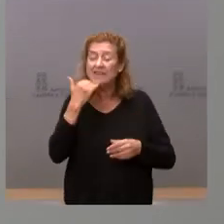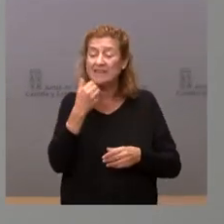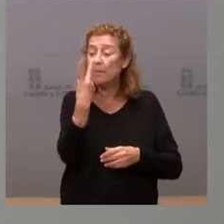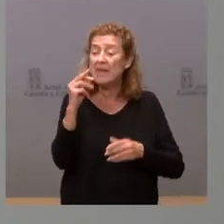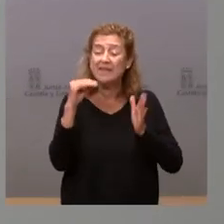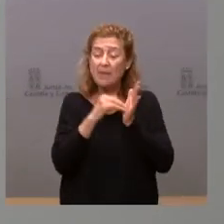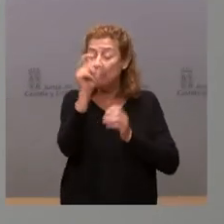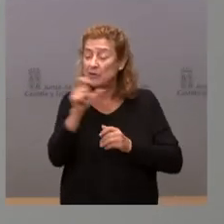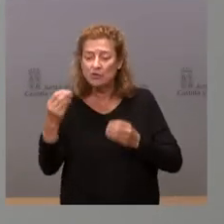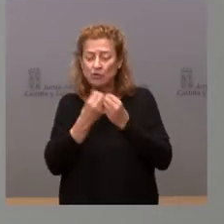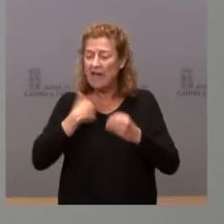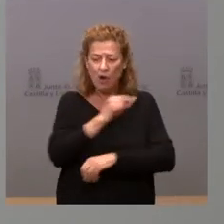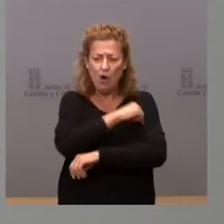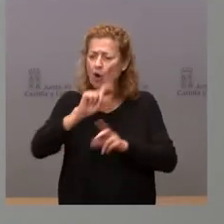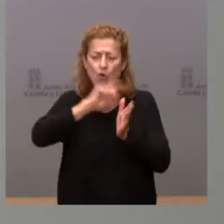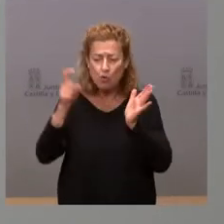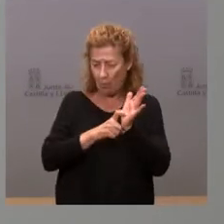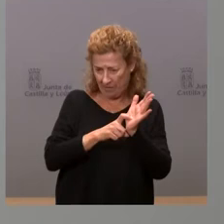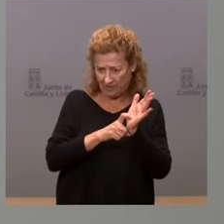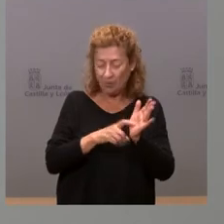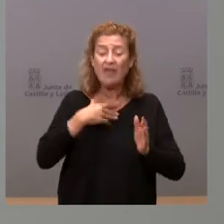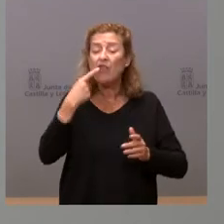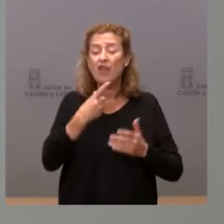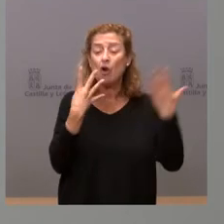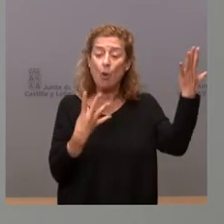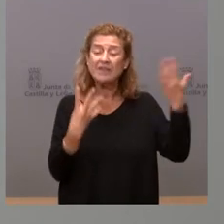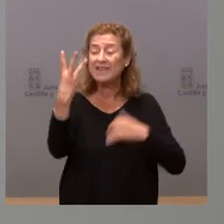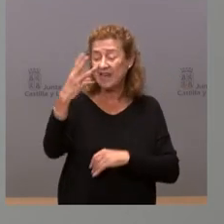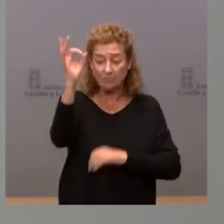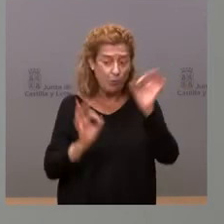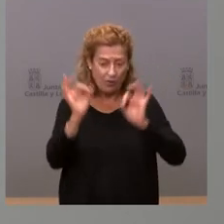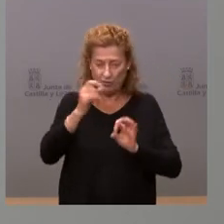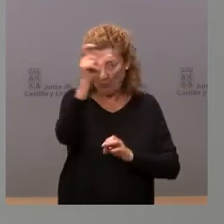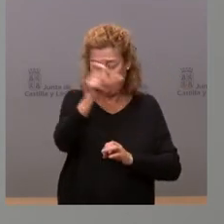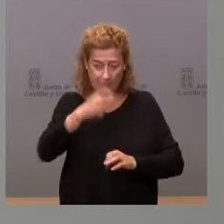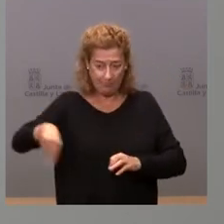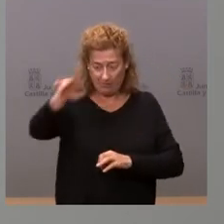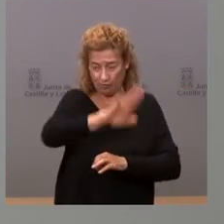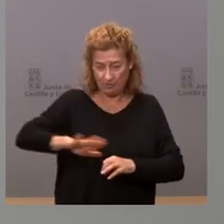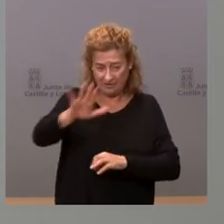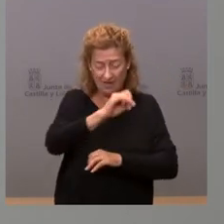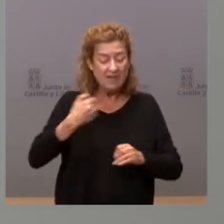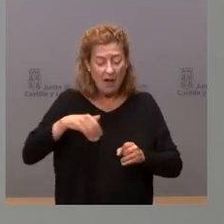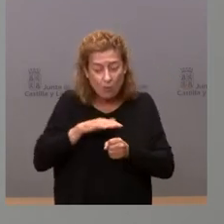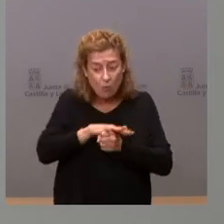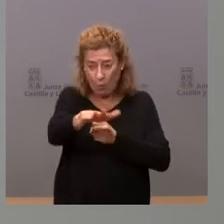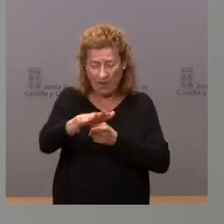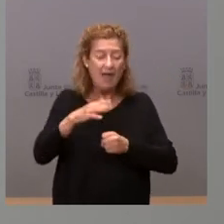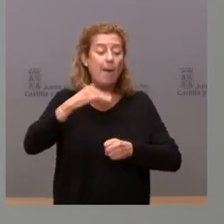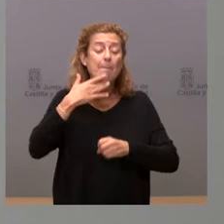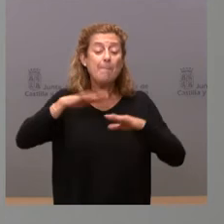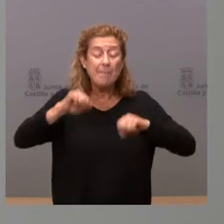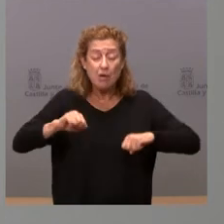con la pauta completa lo que supone un 93% de la población la cobertura vacunal en población mayor de 12 años